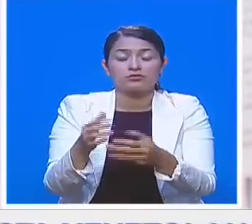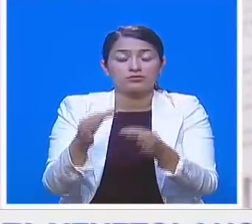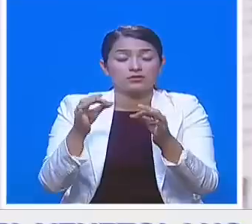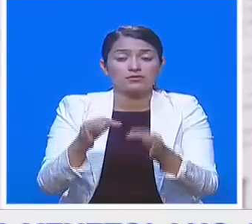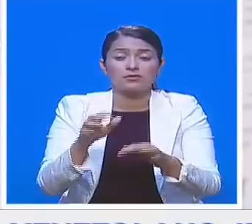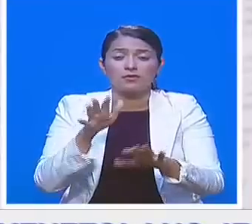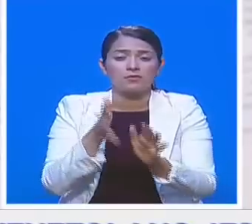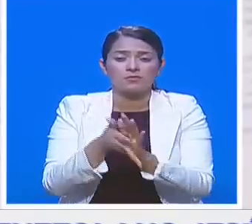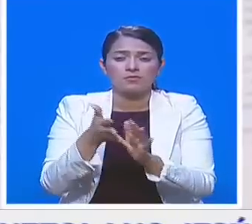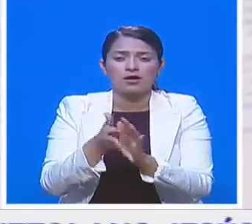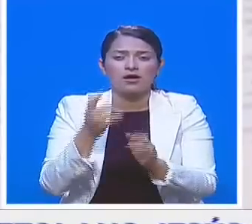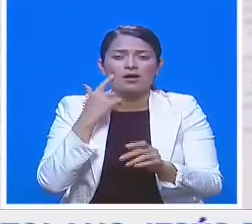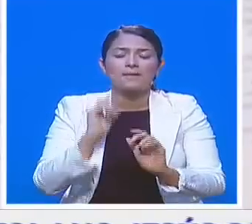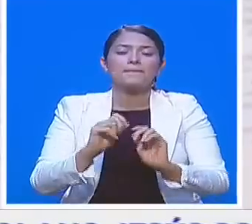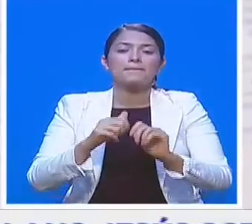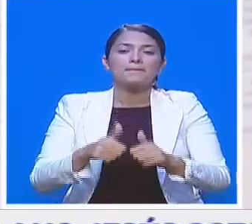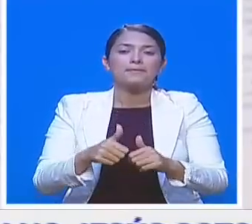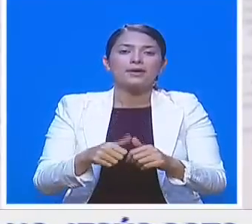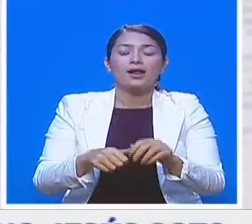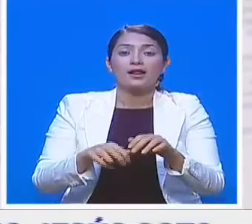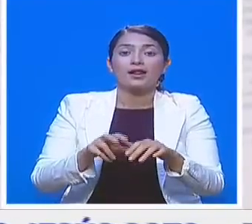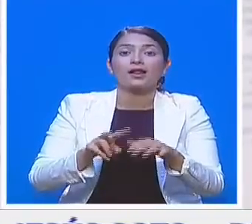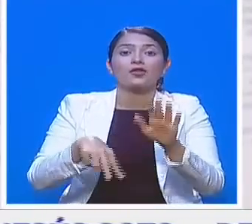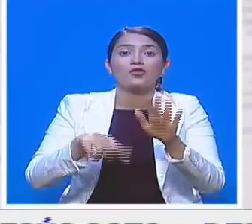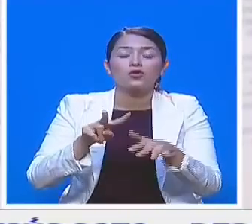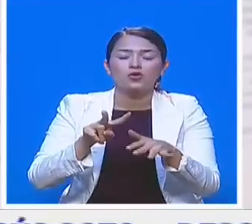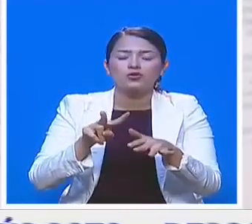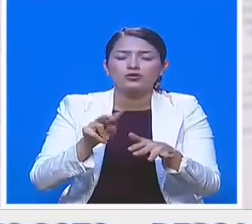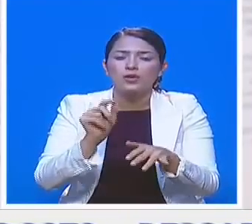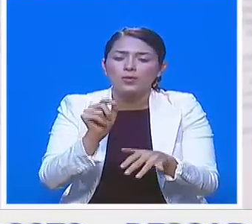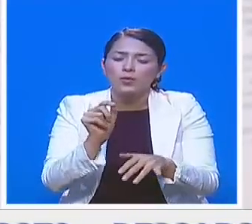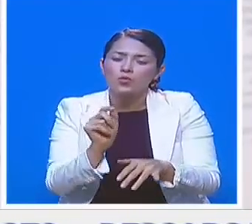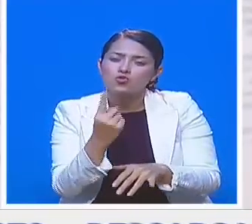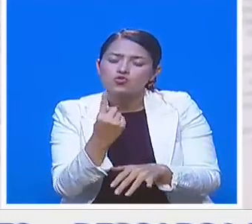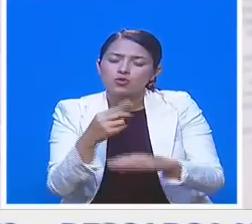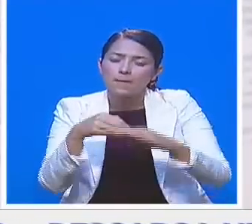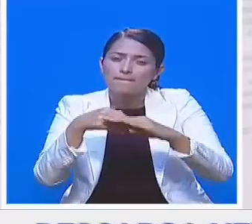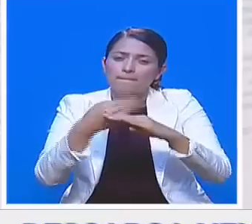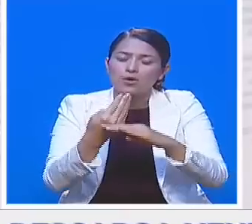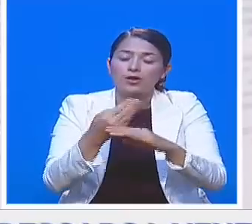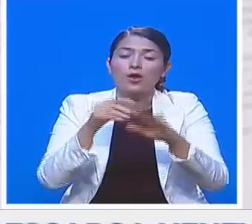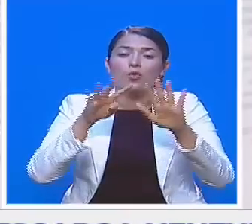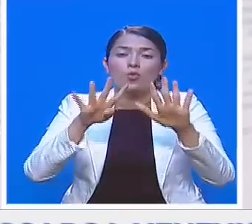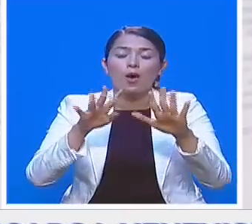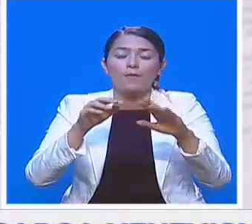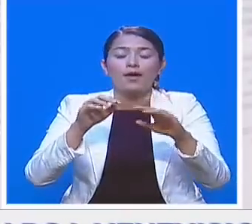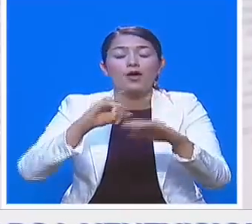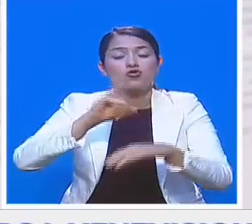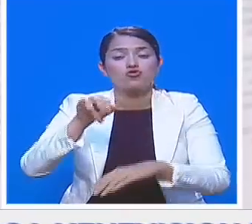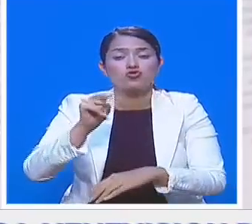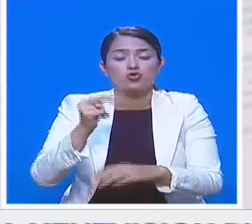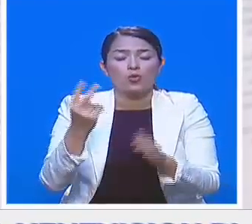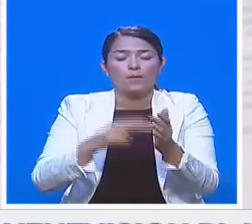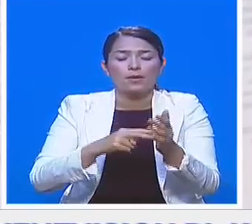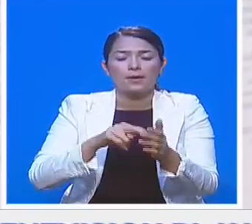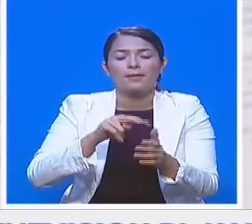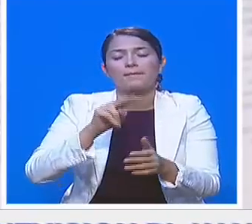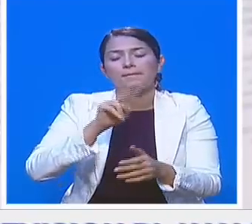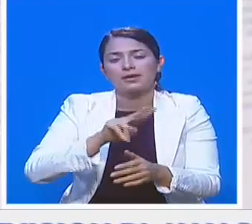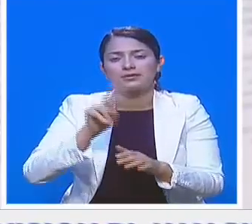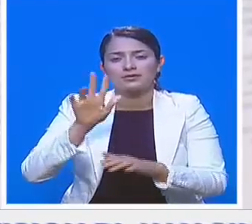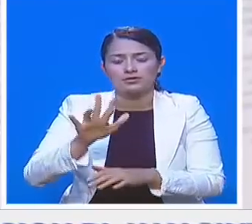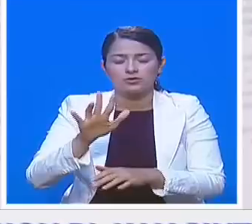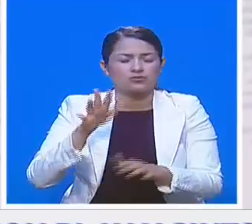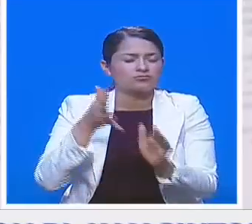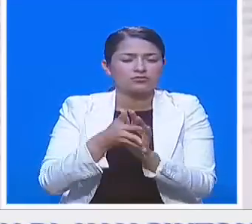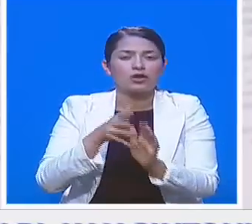medida entrará en vigor a las 12:01 de la mañana del 9 de junio de 2025, es decir, el próximo lunes.